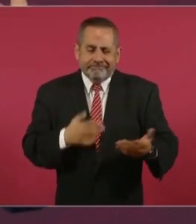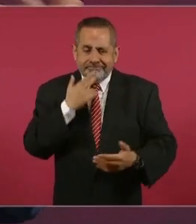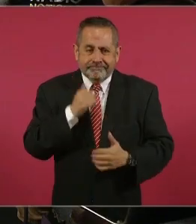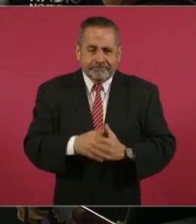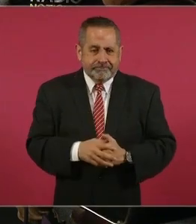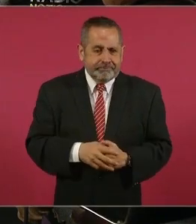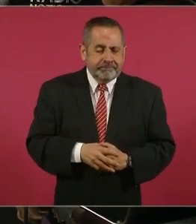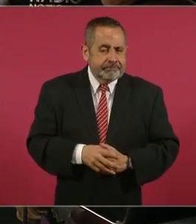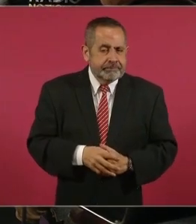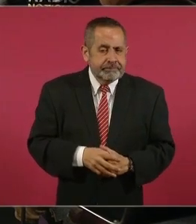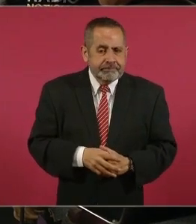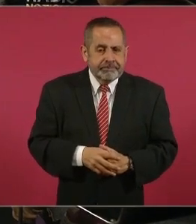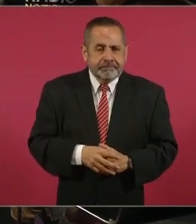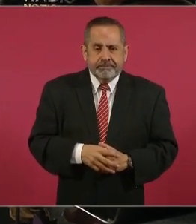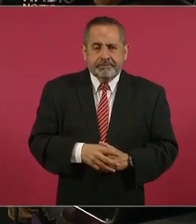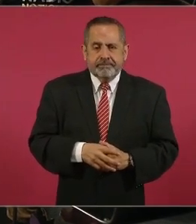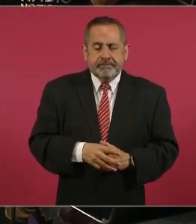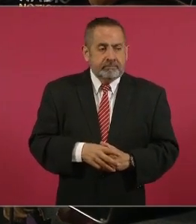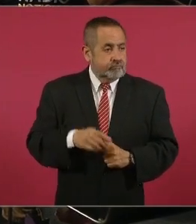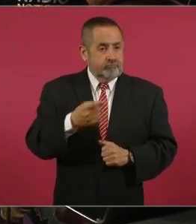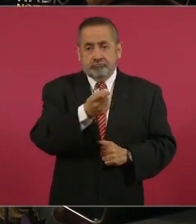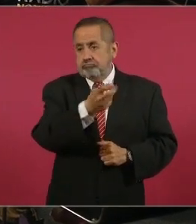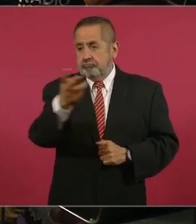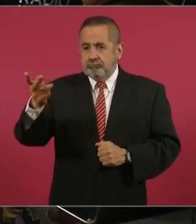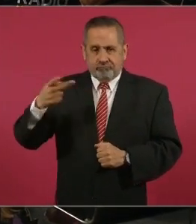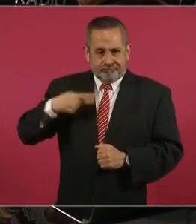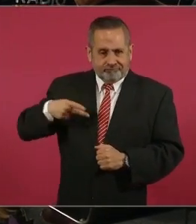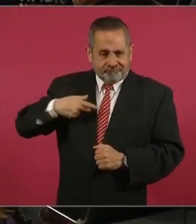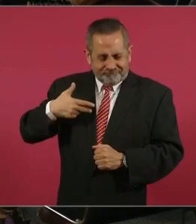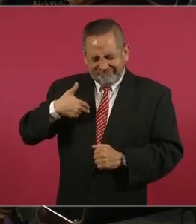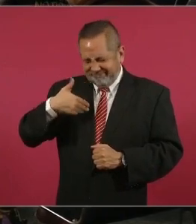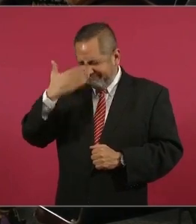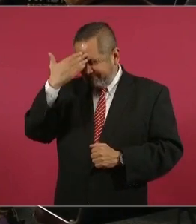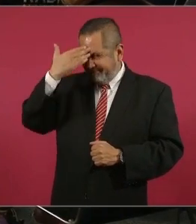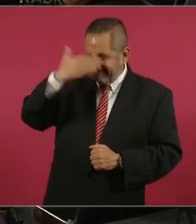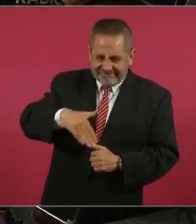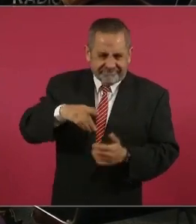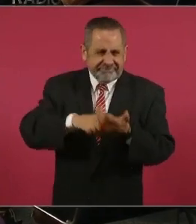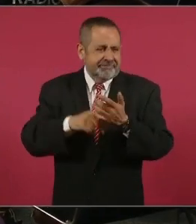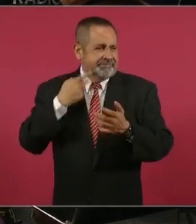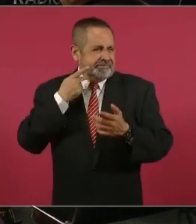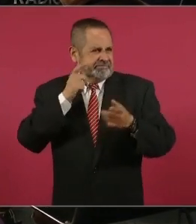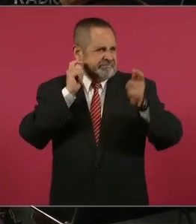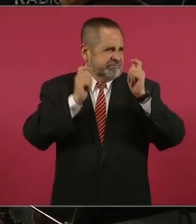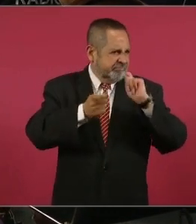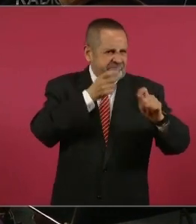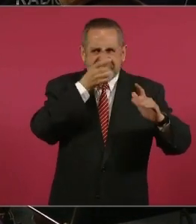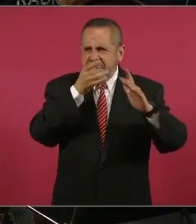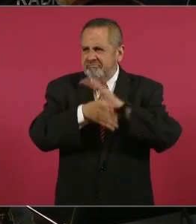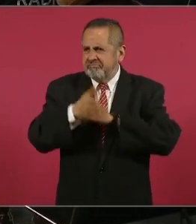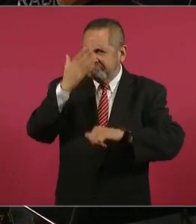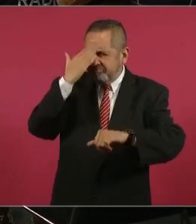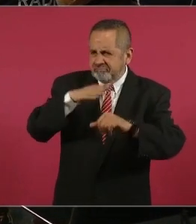Hay ciudadanos de verdad politizados, muy conscientes,